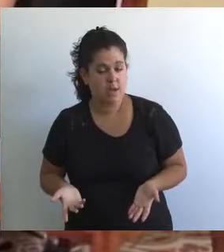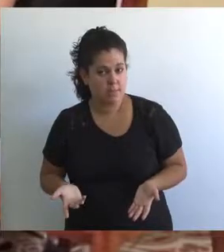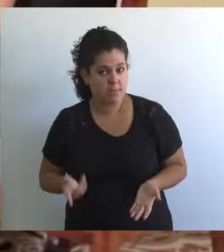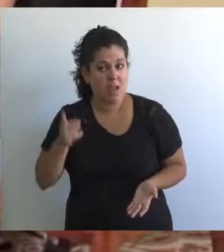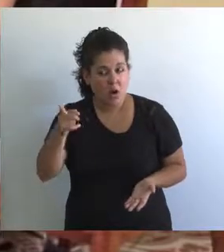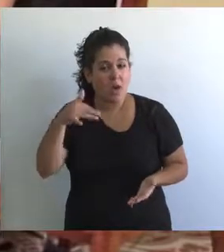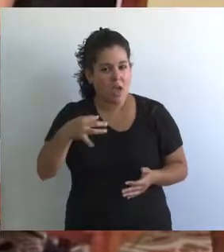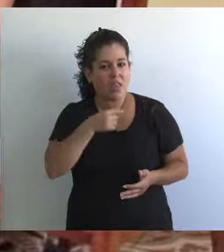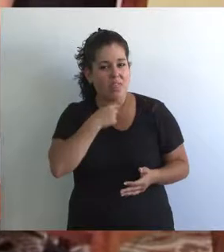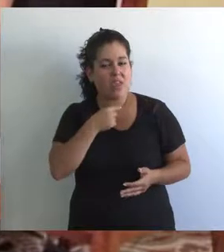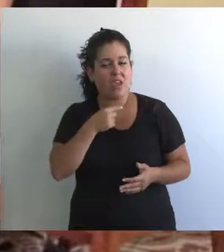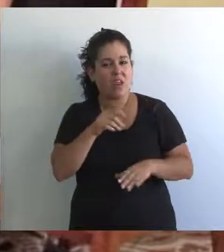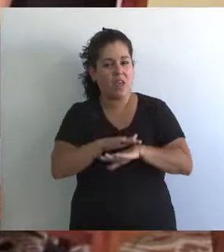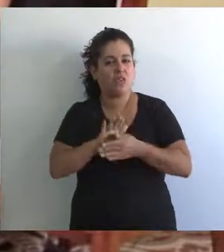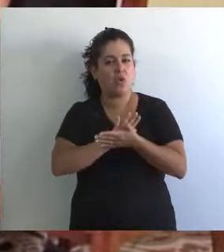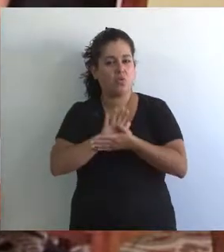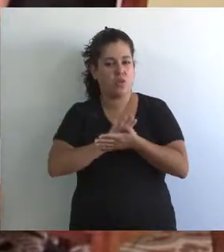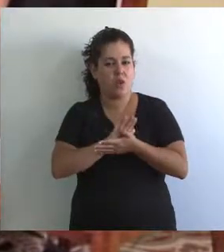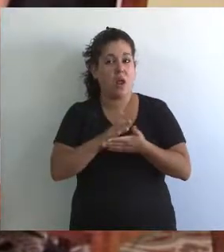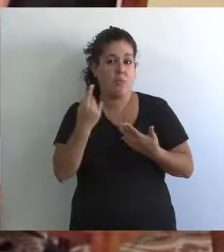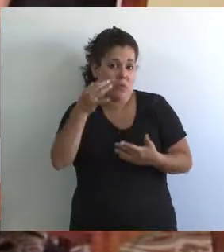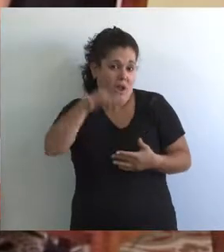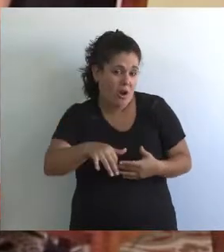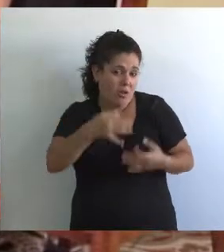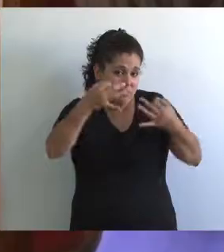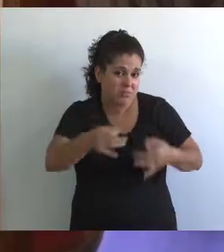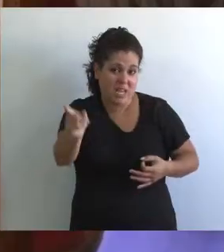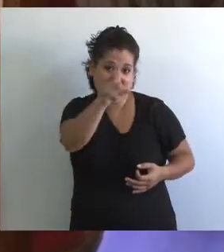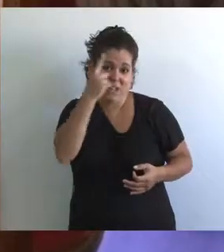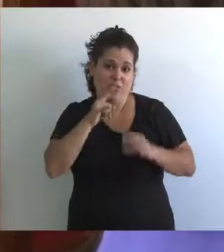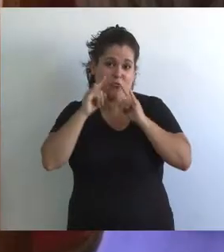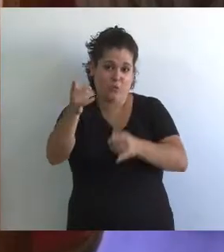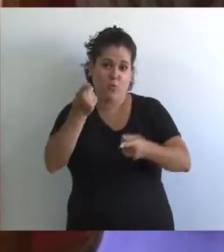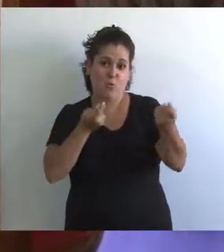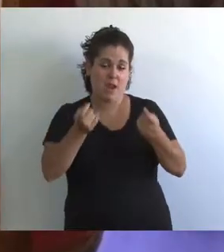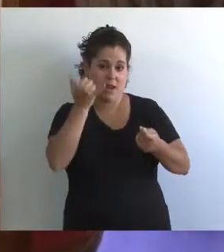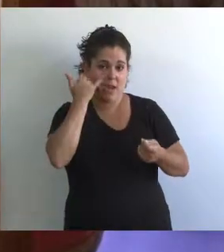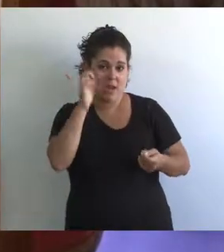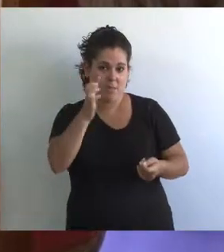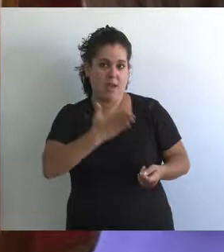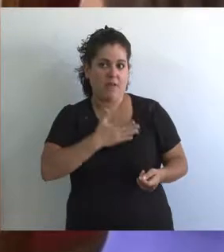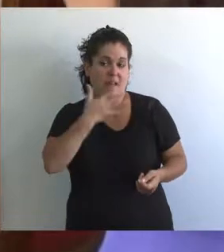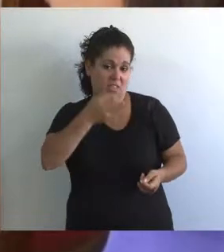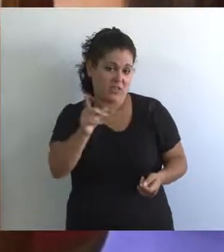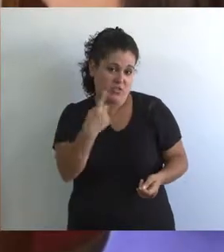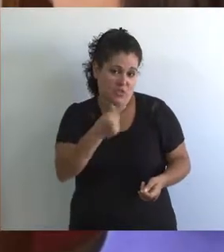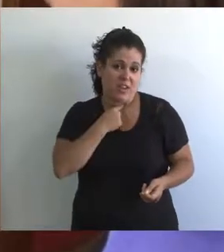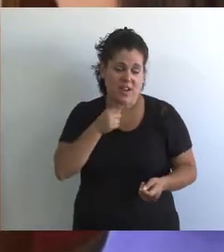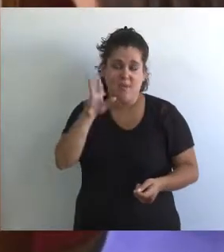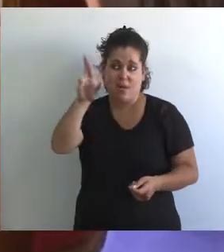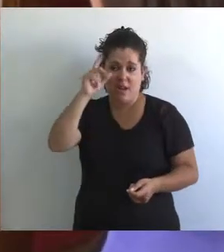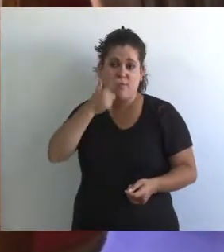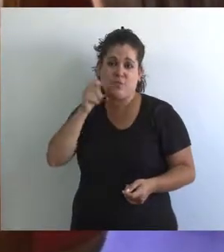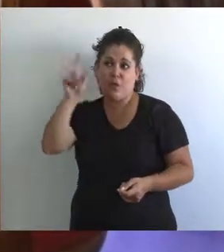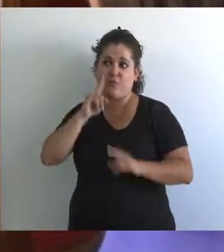esa situación. Naturalmente va a estar a cargo del Estado. Hubiéramos querido que Repsol pague esto, porque es